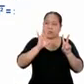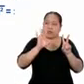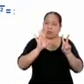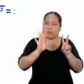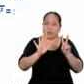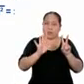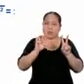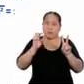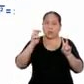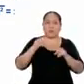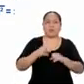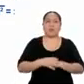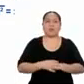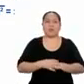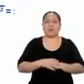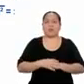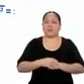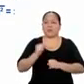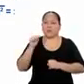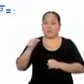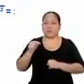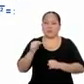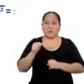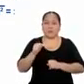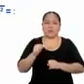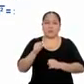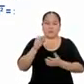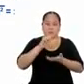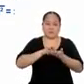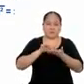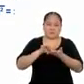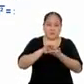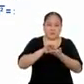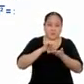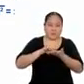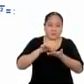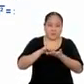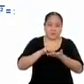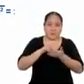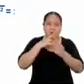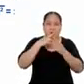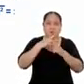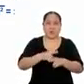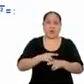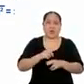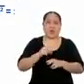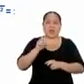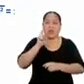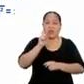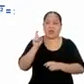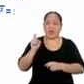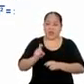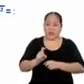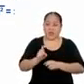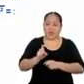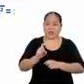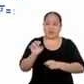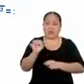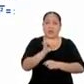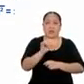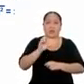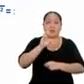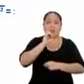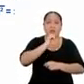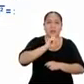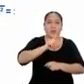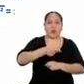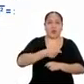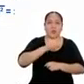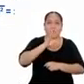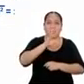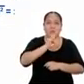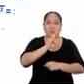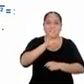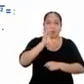0,6075. Efectuando la operación con una calculadora, nos resulta que x es igual a